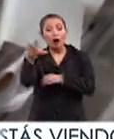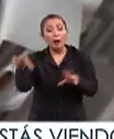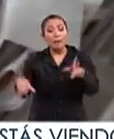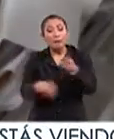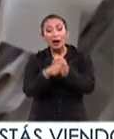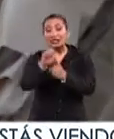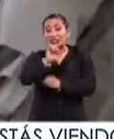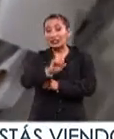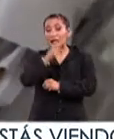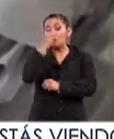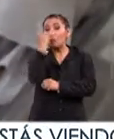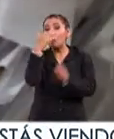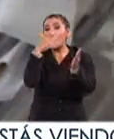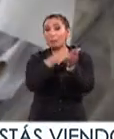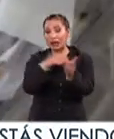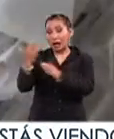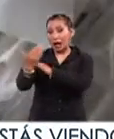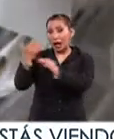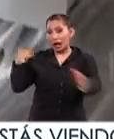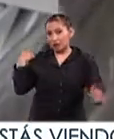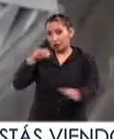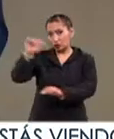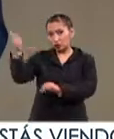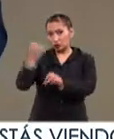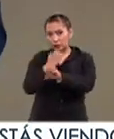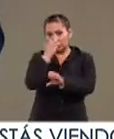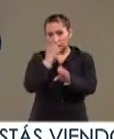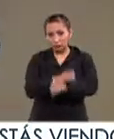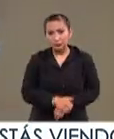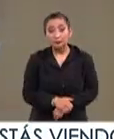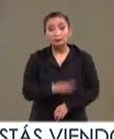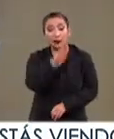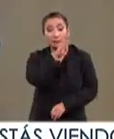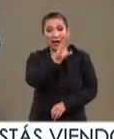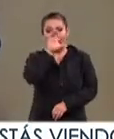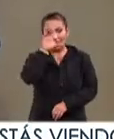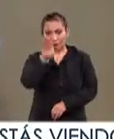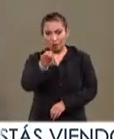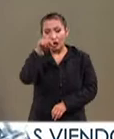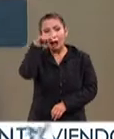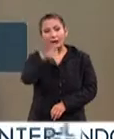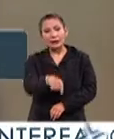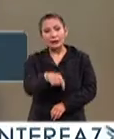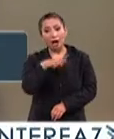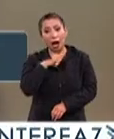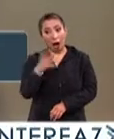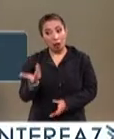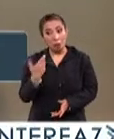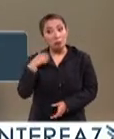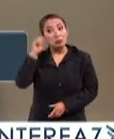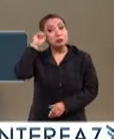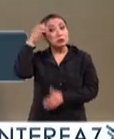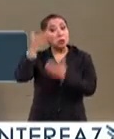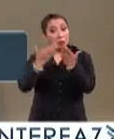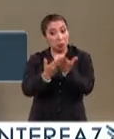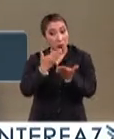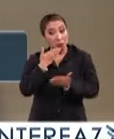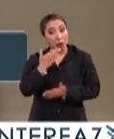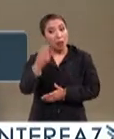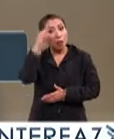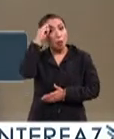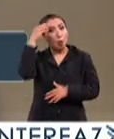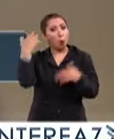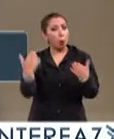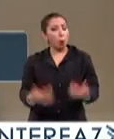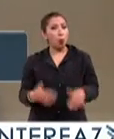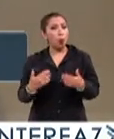a las casi 61,000 planteadas a nivel nacional. Y en Baja California se tiene vocación de servicio e